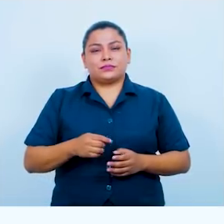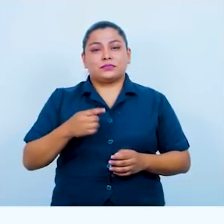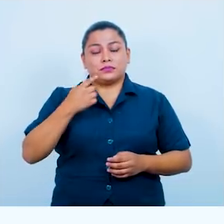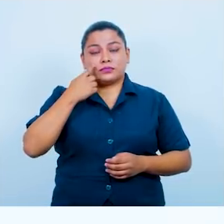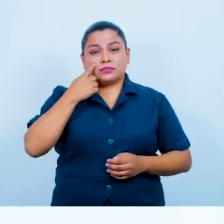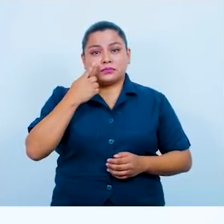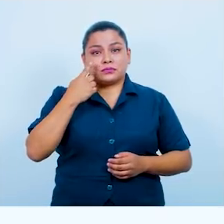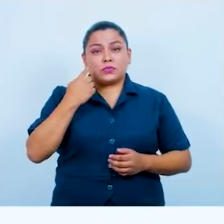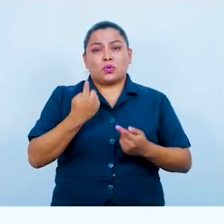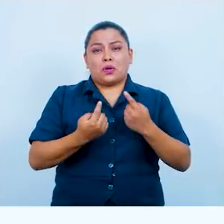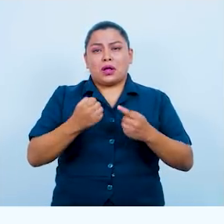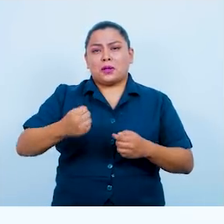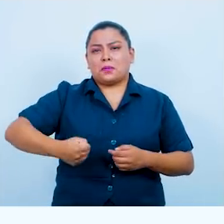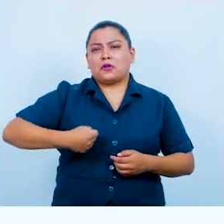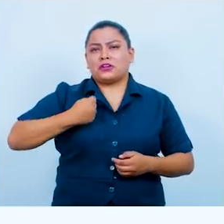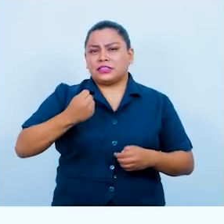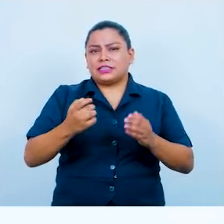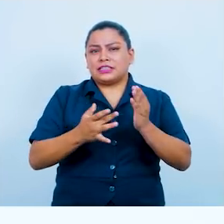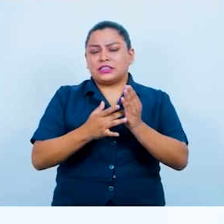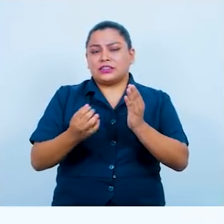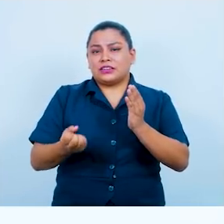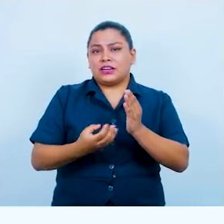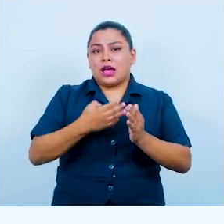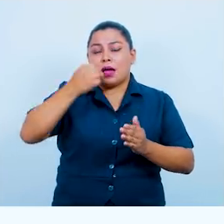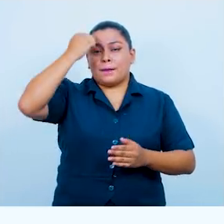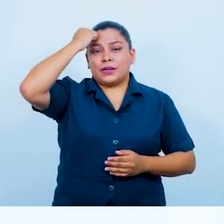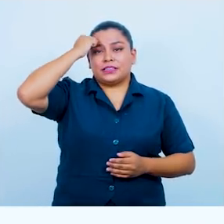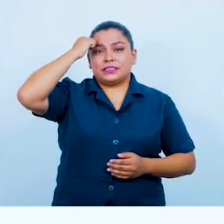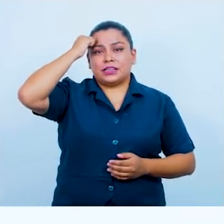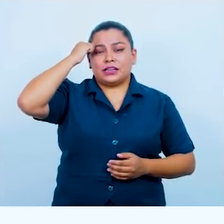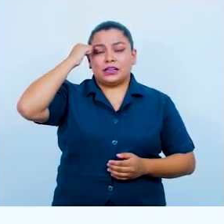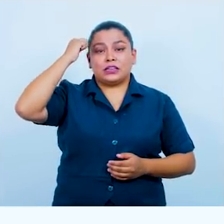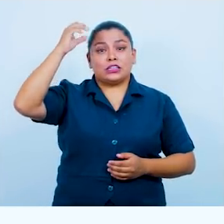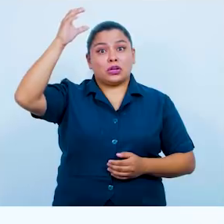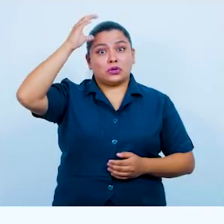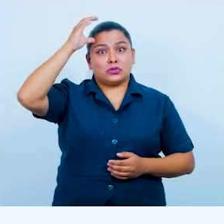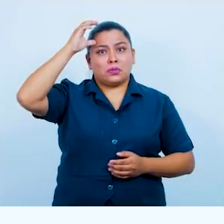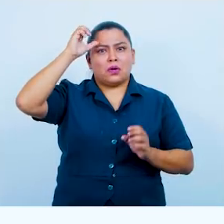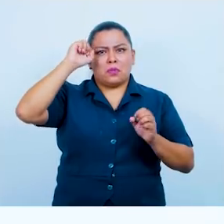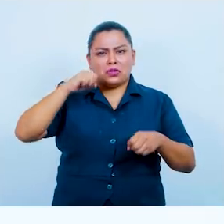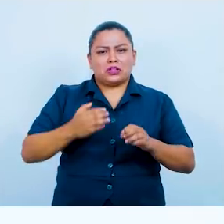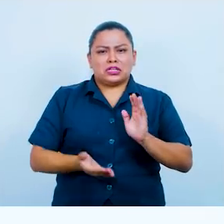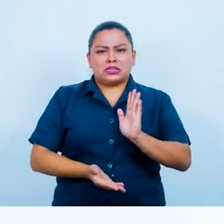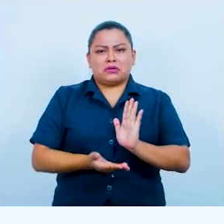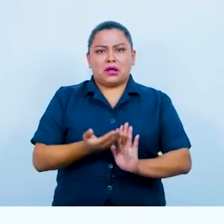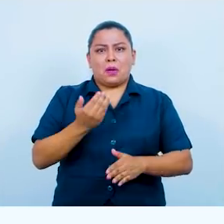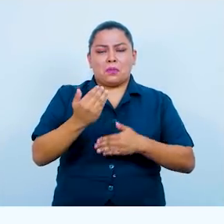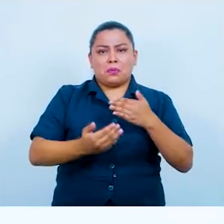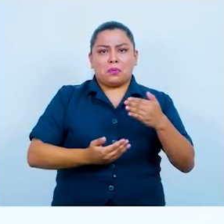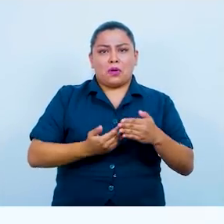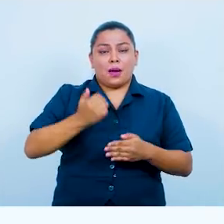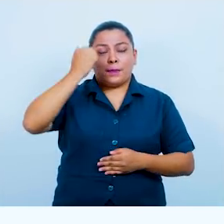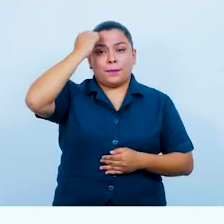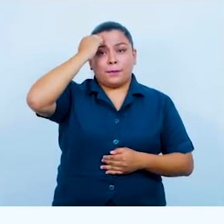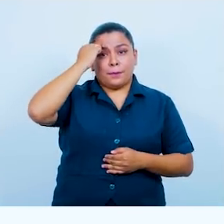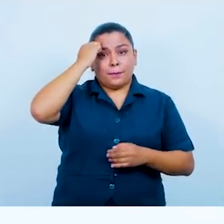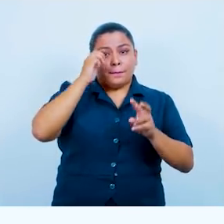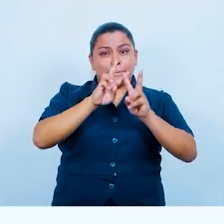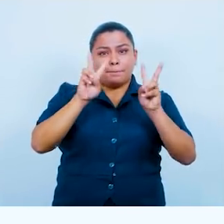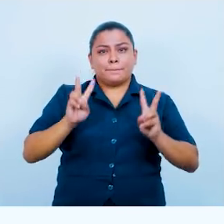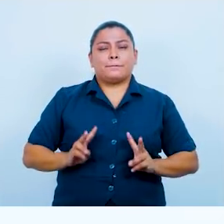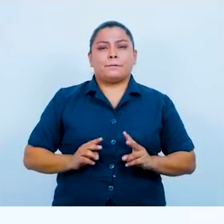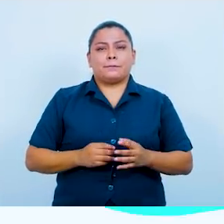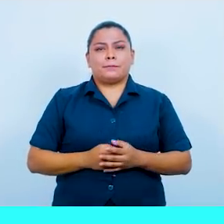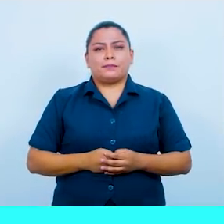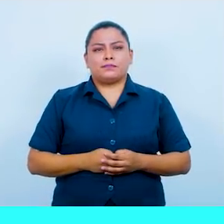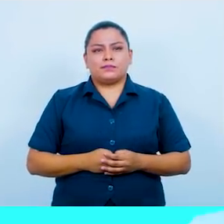Identificar la importancia de las tecnologías del aprendizaje y el conocimiento para el desarrollo de procesos de aprendizajes virtuales.